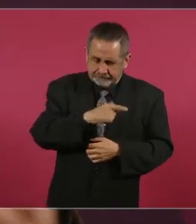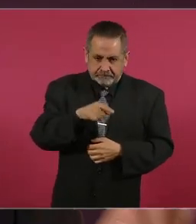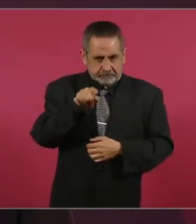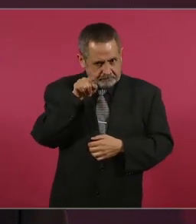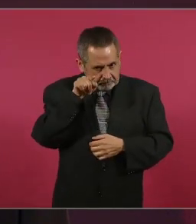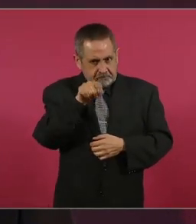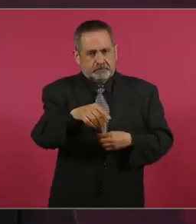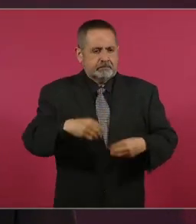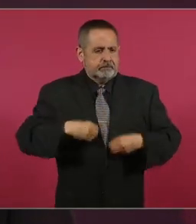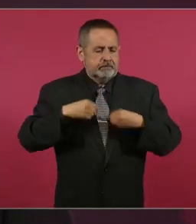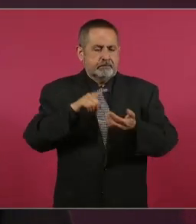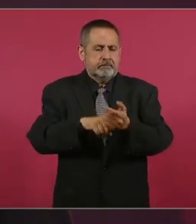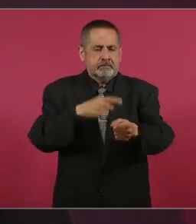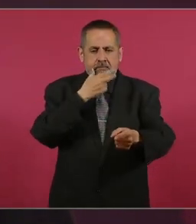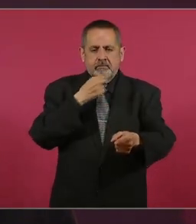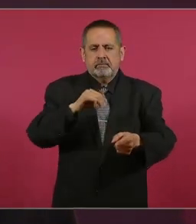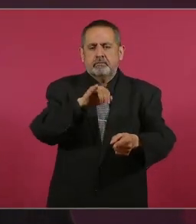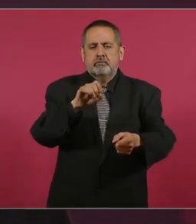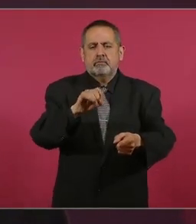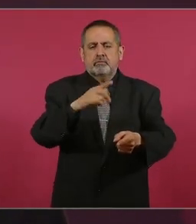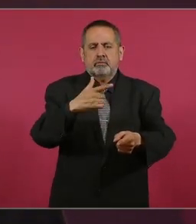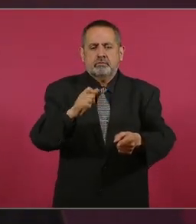vive,